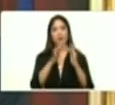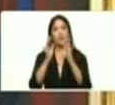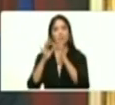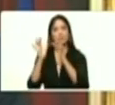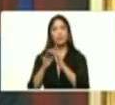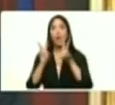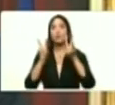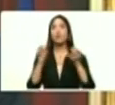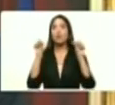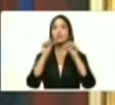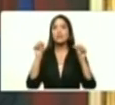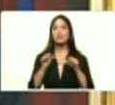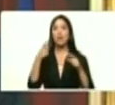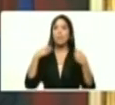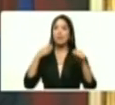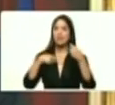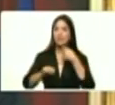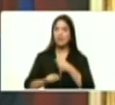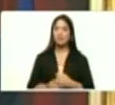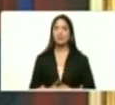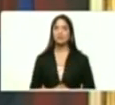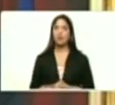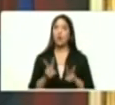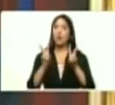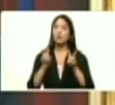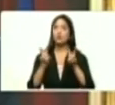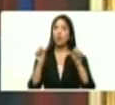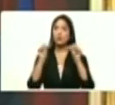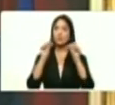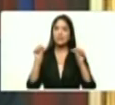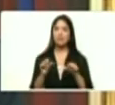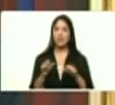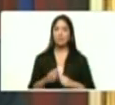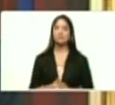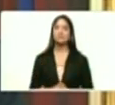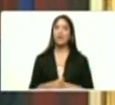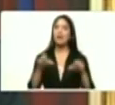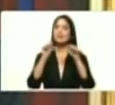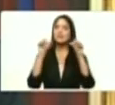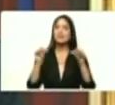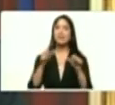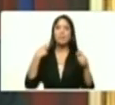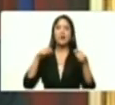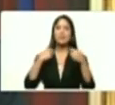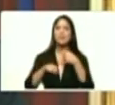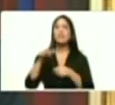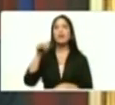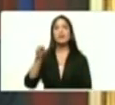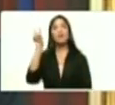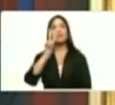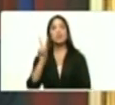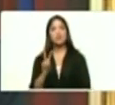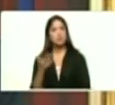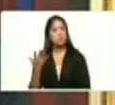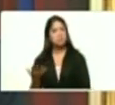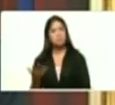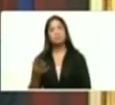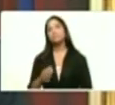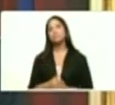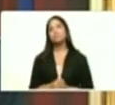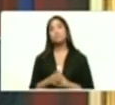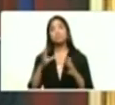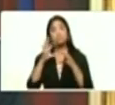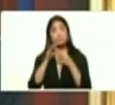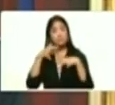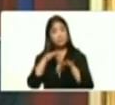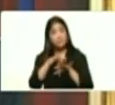un nuevo sistema distributivo, así lo digo, un nuevo sistema distributivo. El sistema distributivo que tiene el país está penetrado